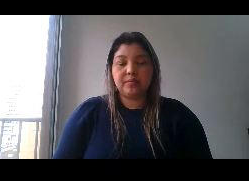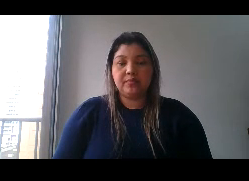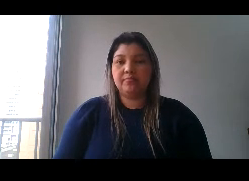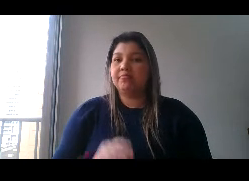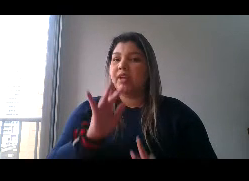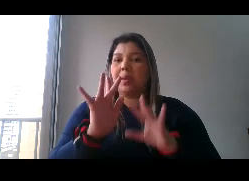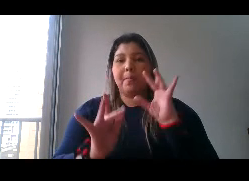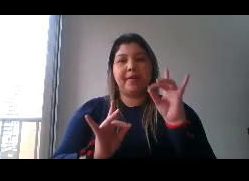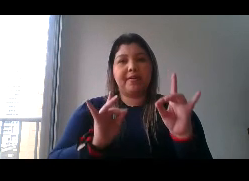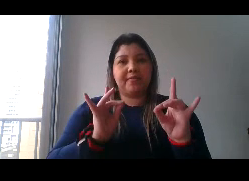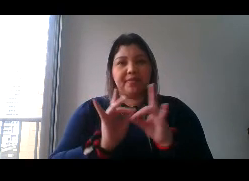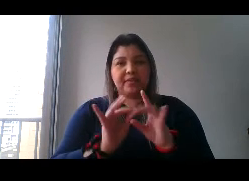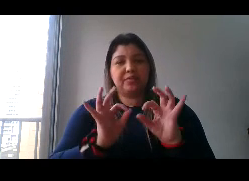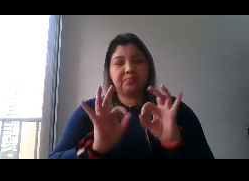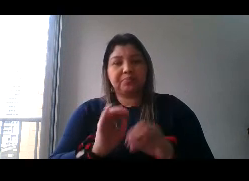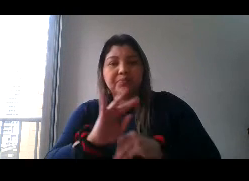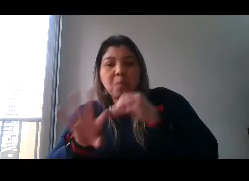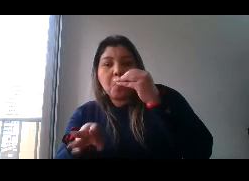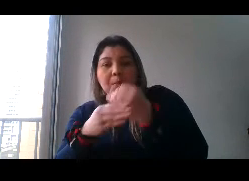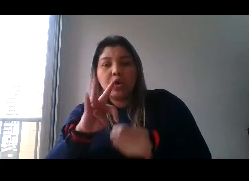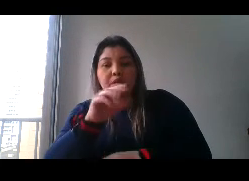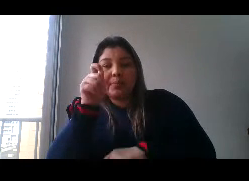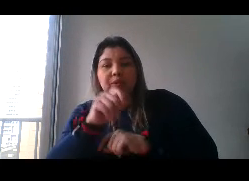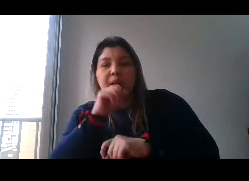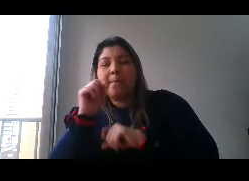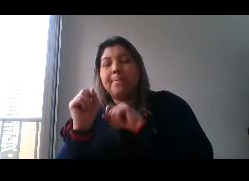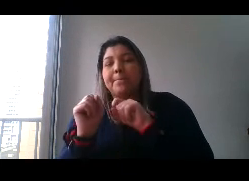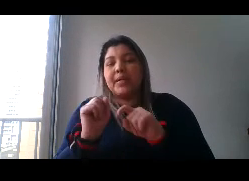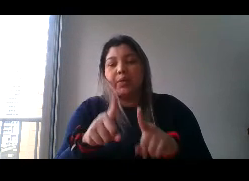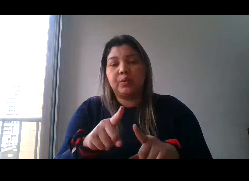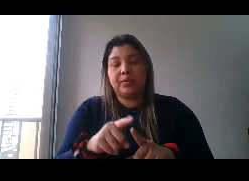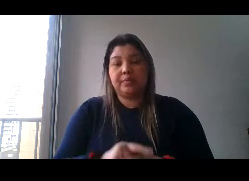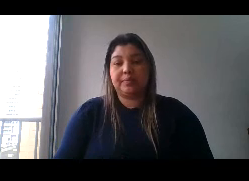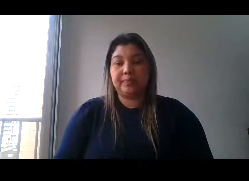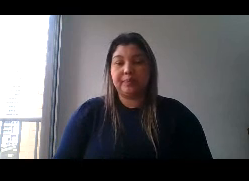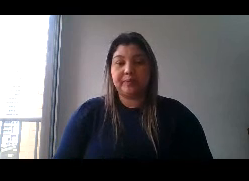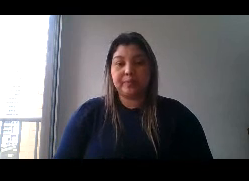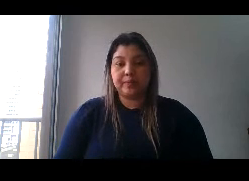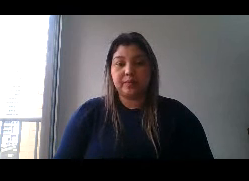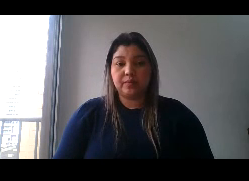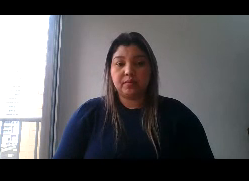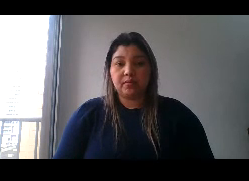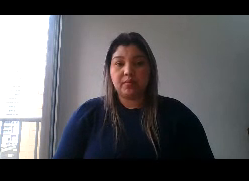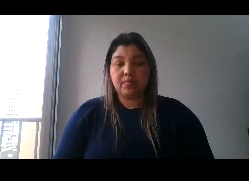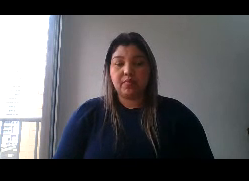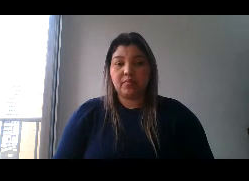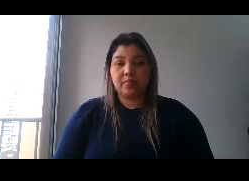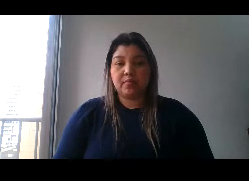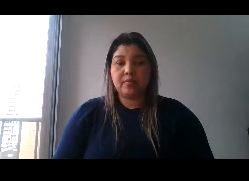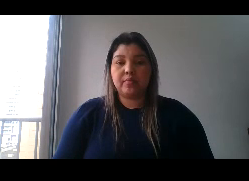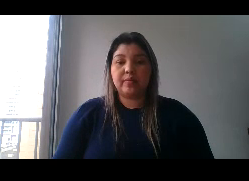Perfecto. Adicional nos preguntan también qué tan cierto es que si uno entre más